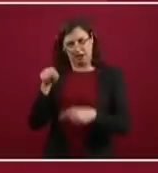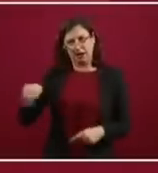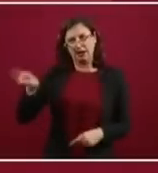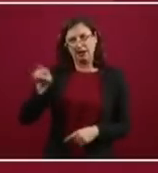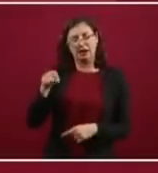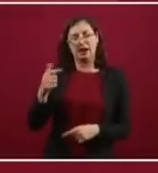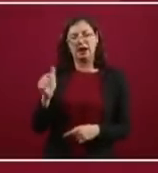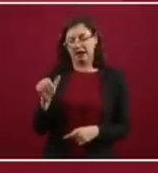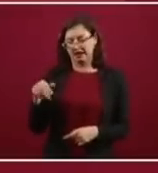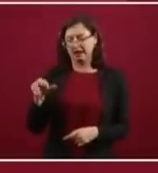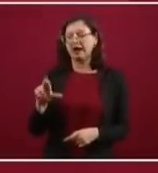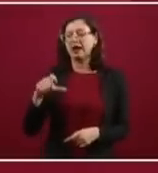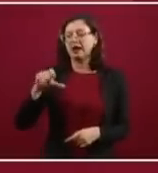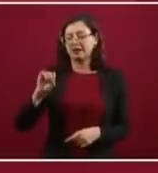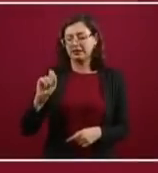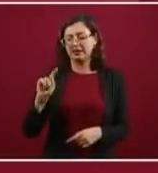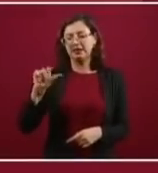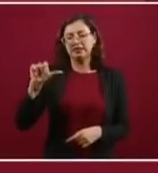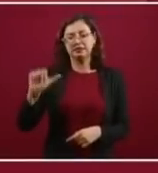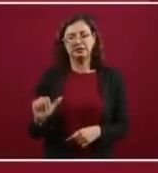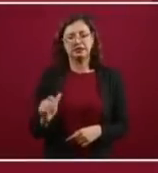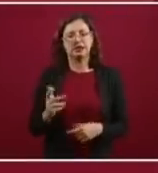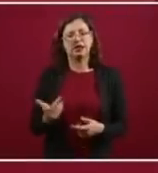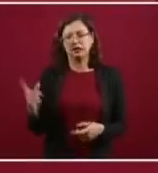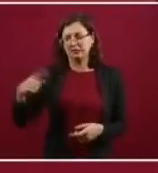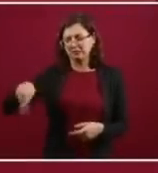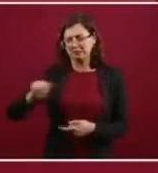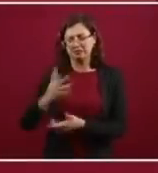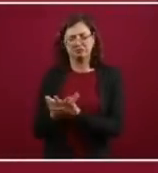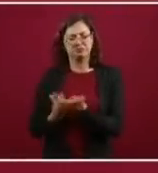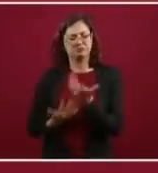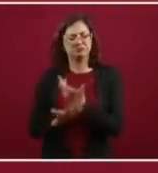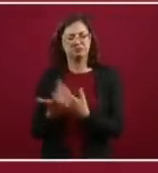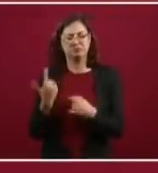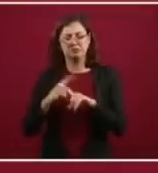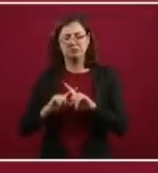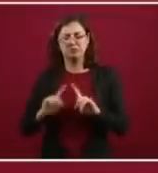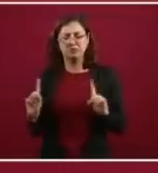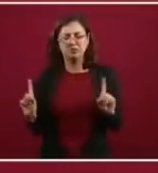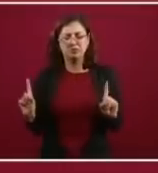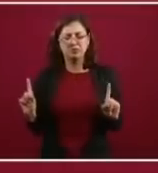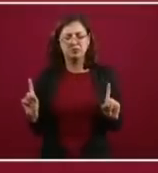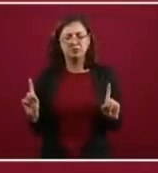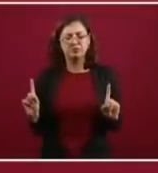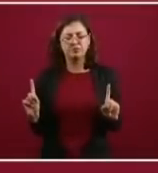Y ellos no actuaban de esa manera. Estaban